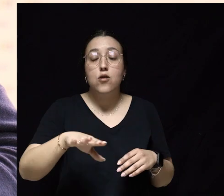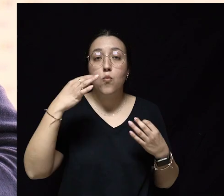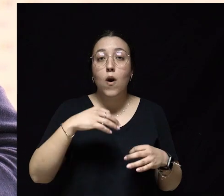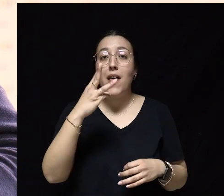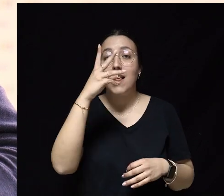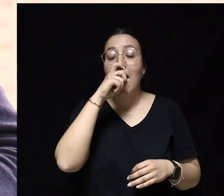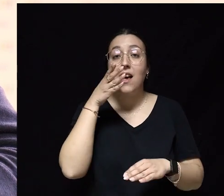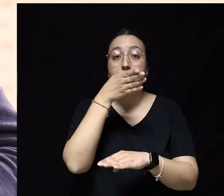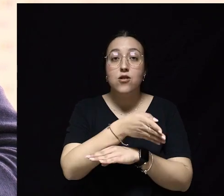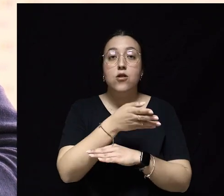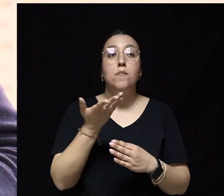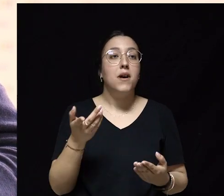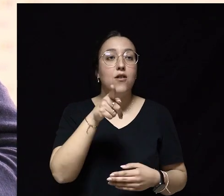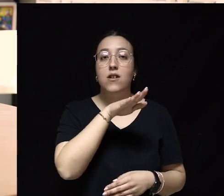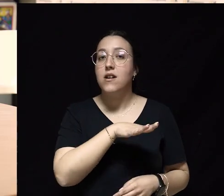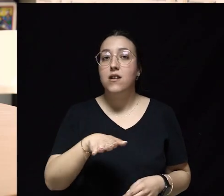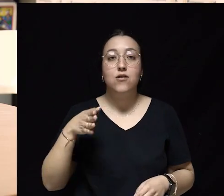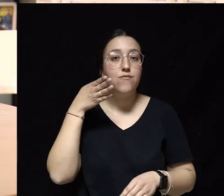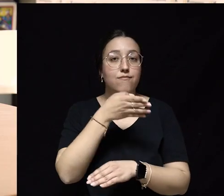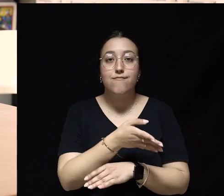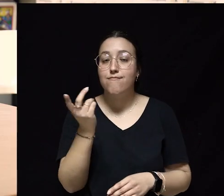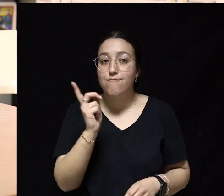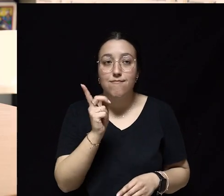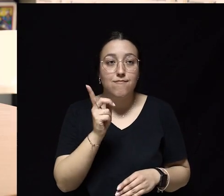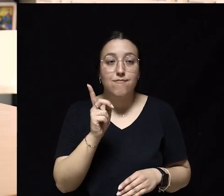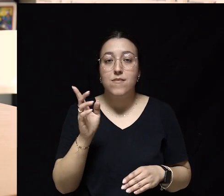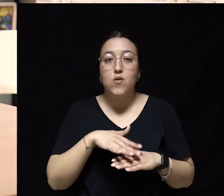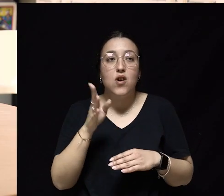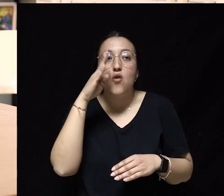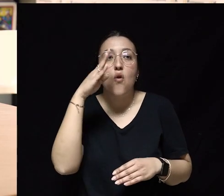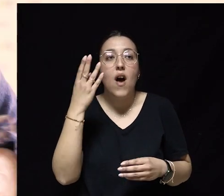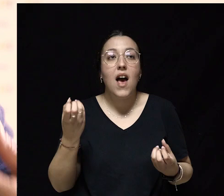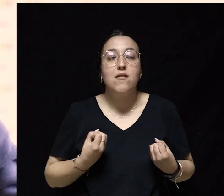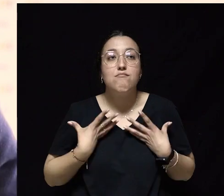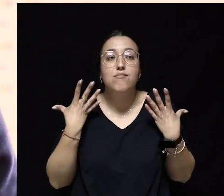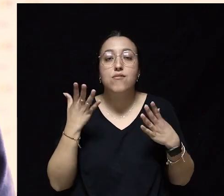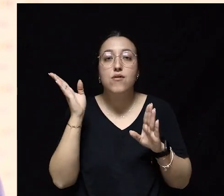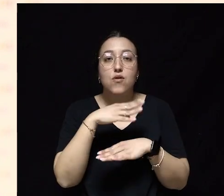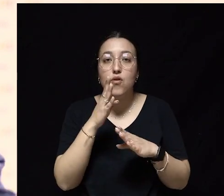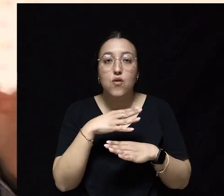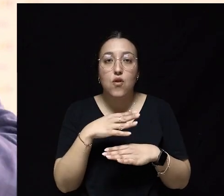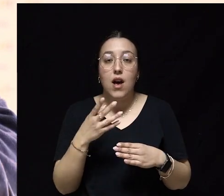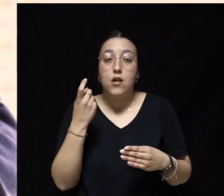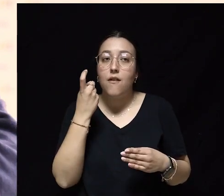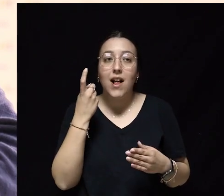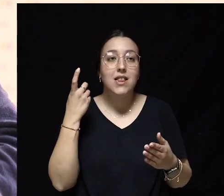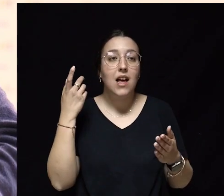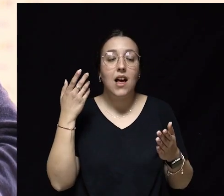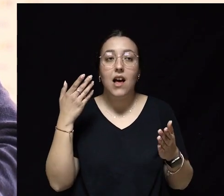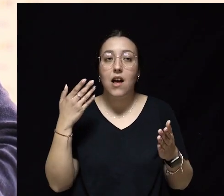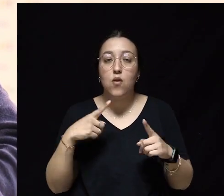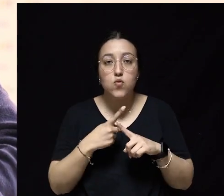escolar a los 3 años, a los 4, a los 5, esos niños necesitan una motivación